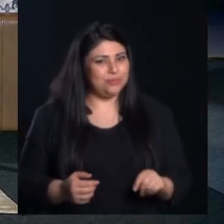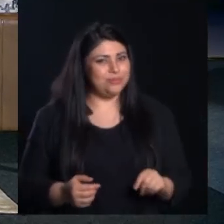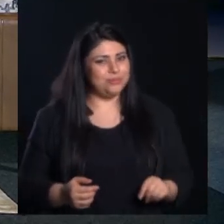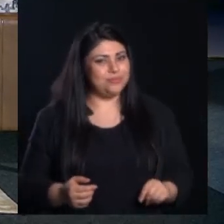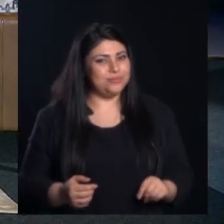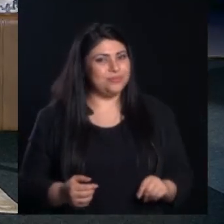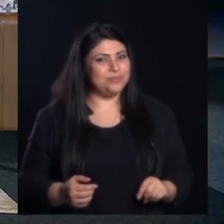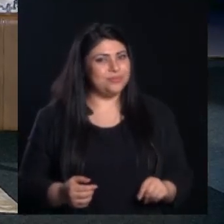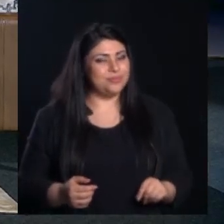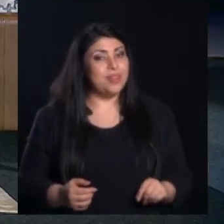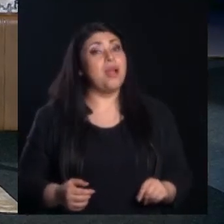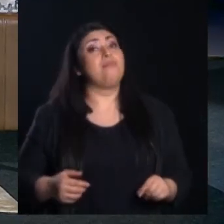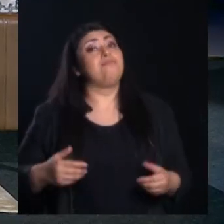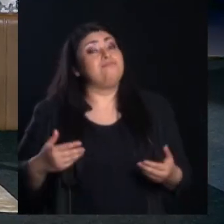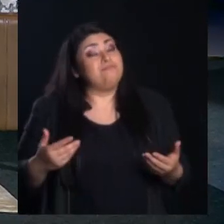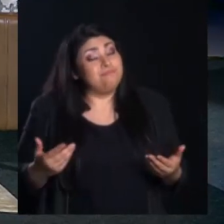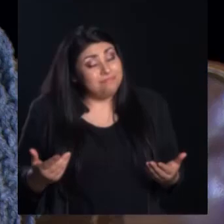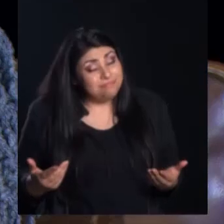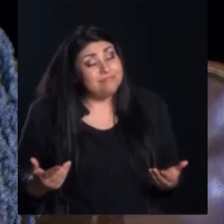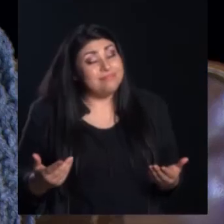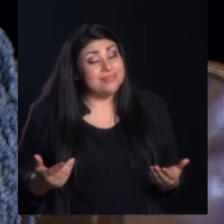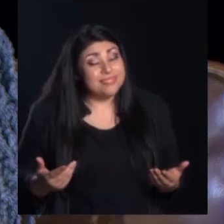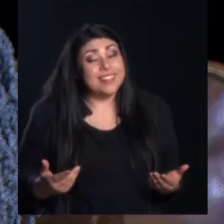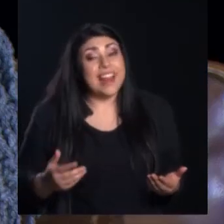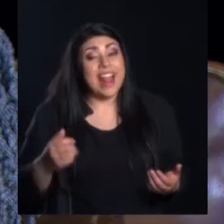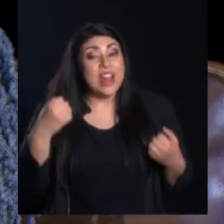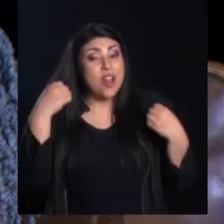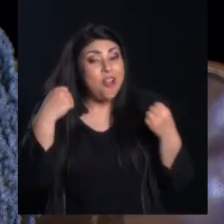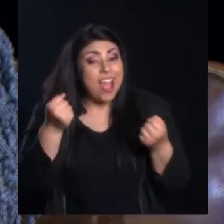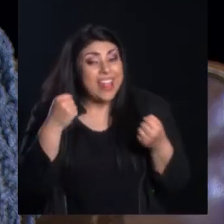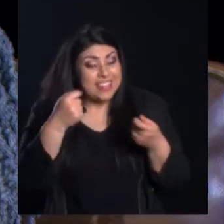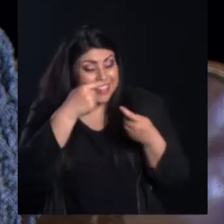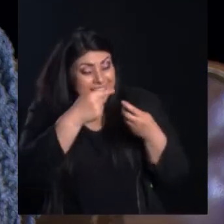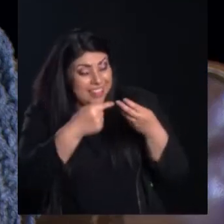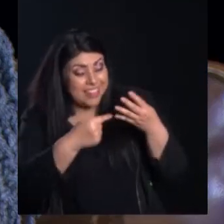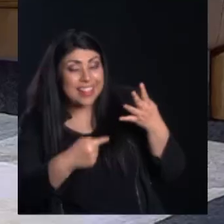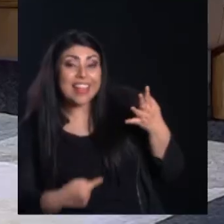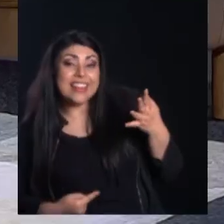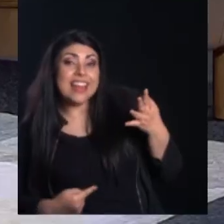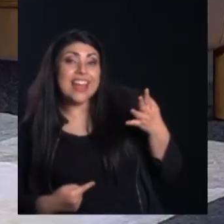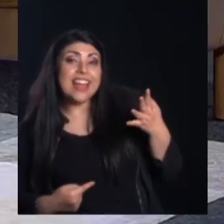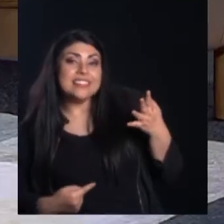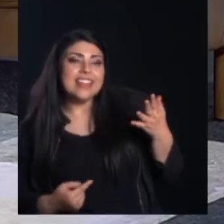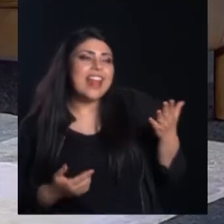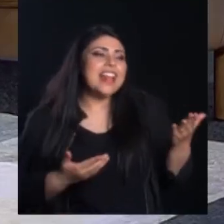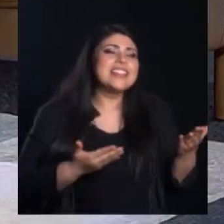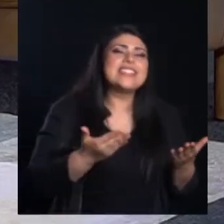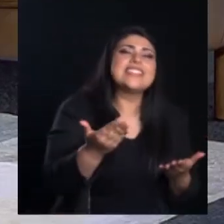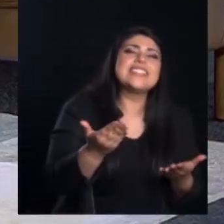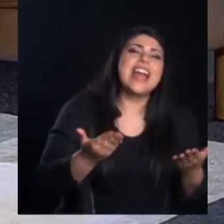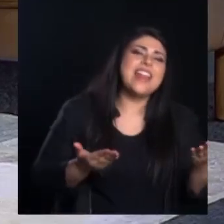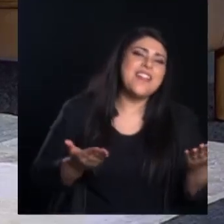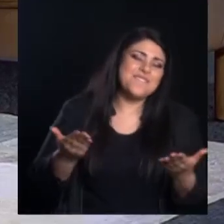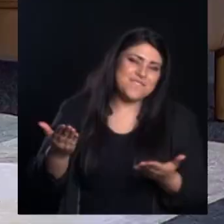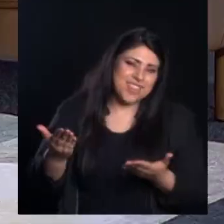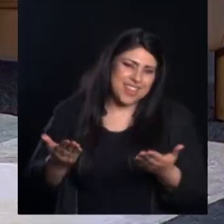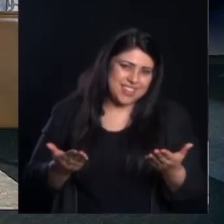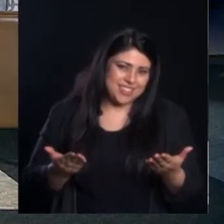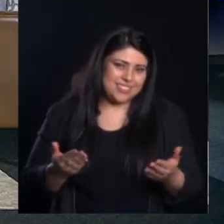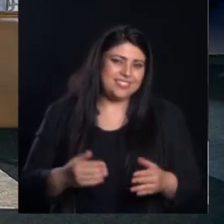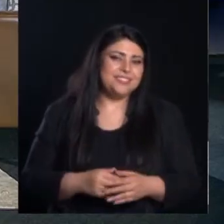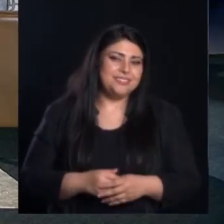cuenta todas las expresiones de acción después de la unción es servir a los demás así es